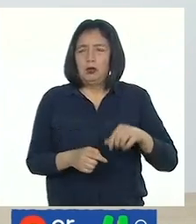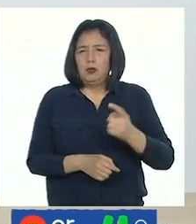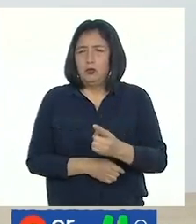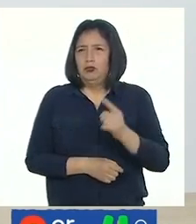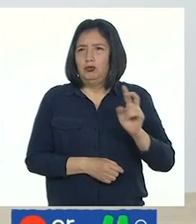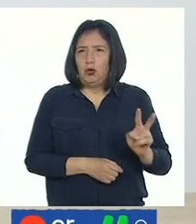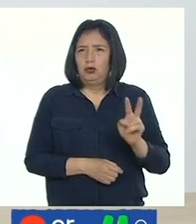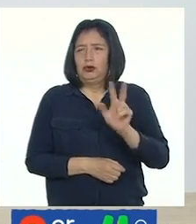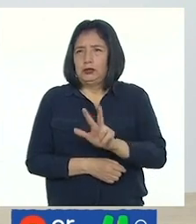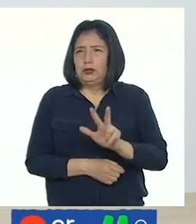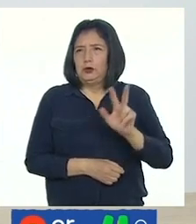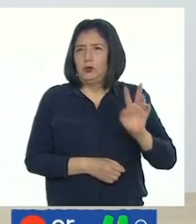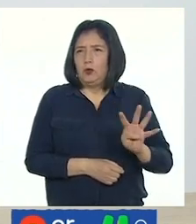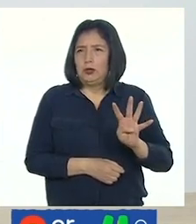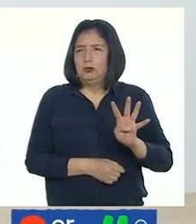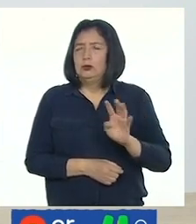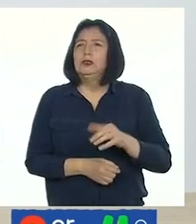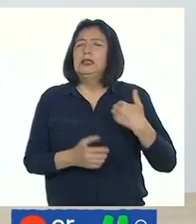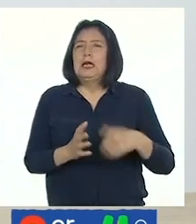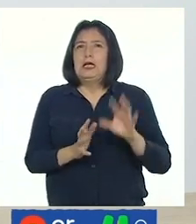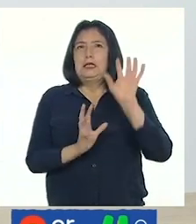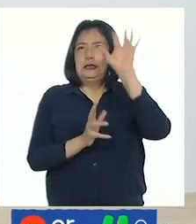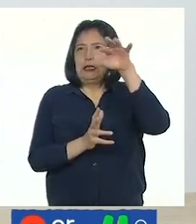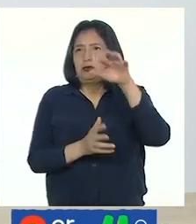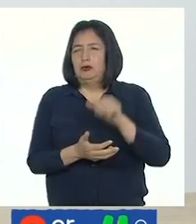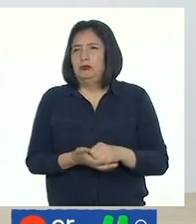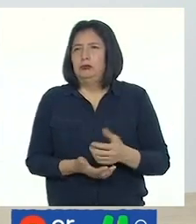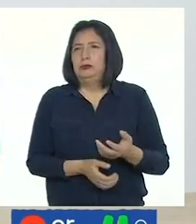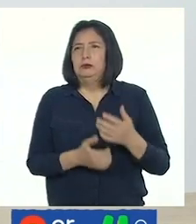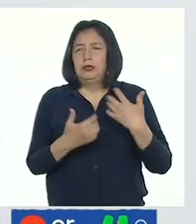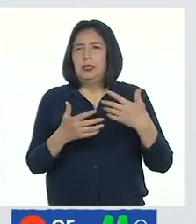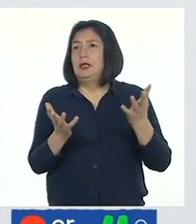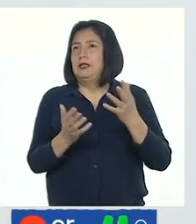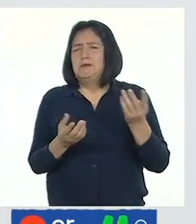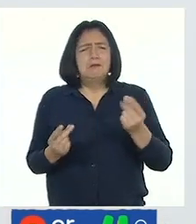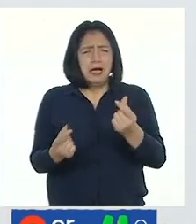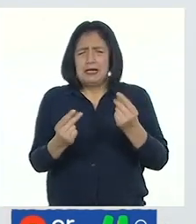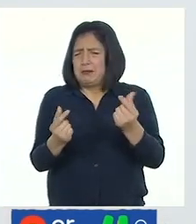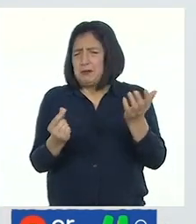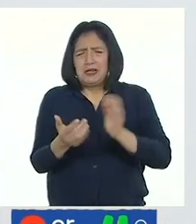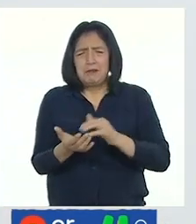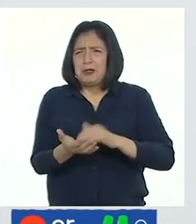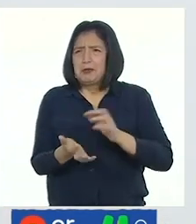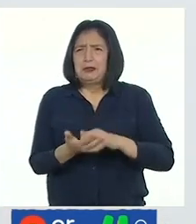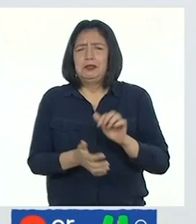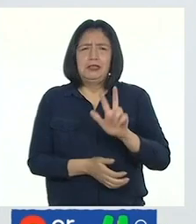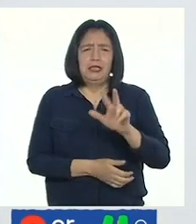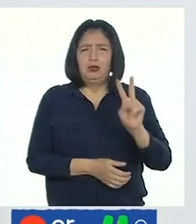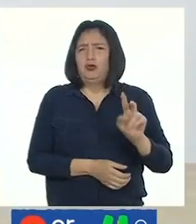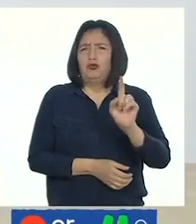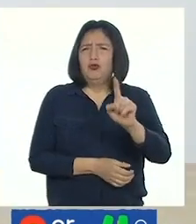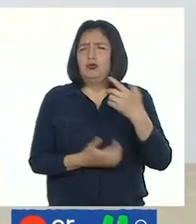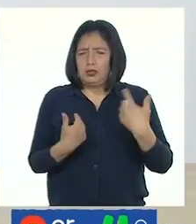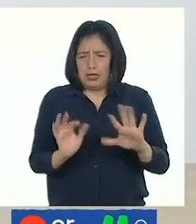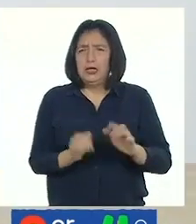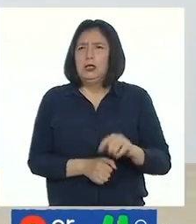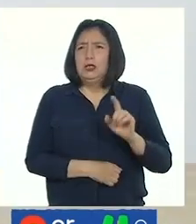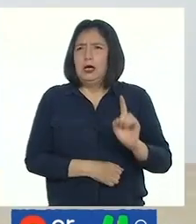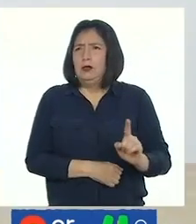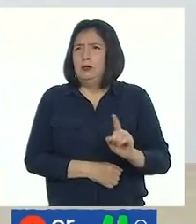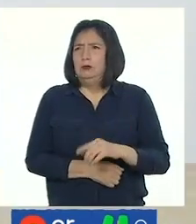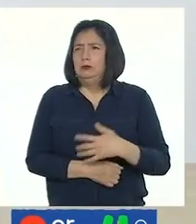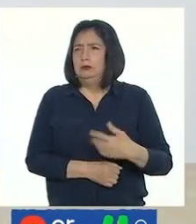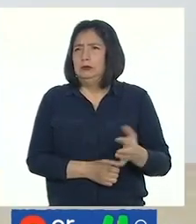1, 2, 3, 4. Encesto. Hey, más rápido. 3, 2, 1, va.